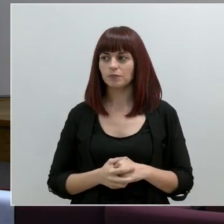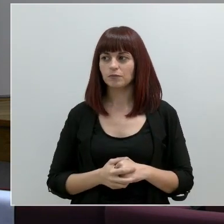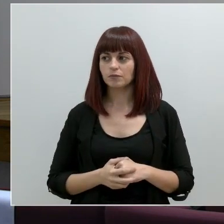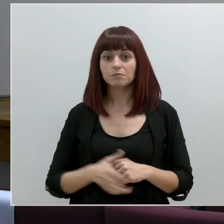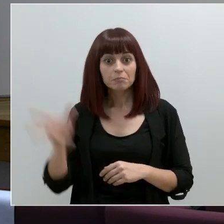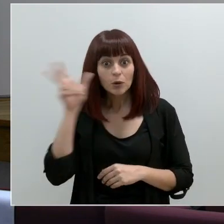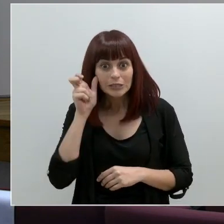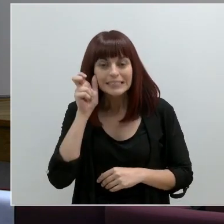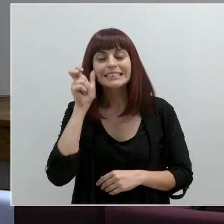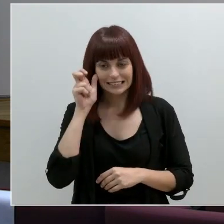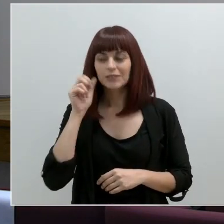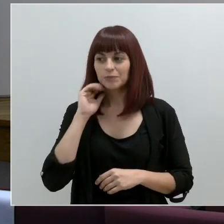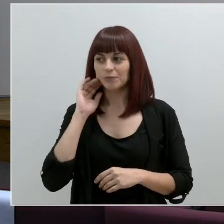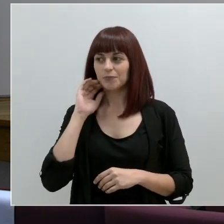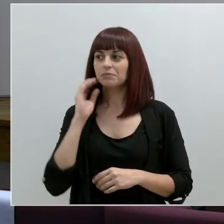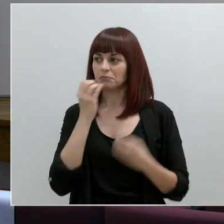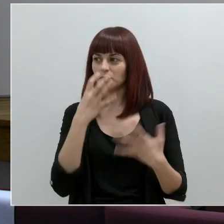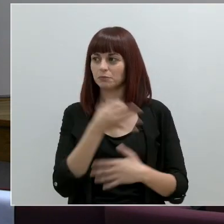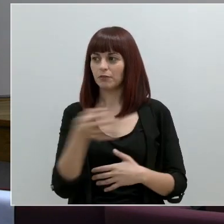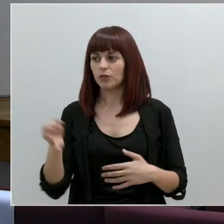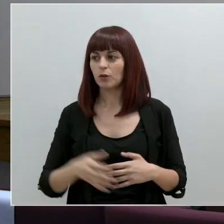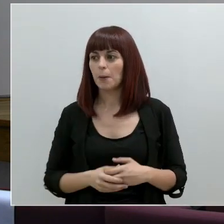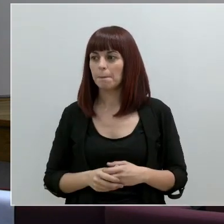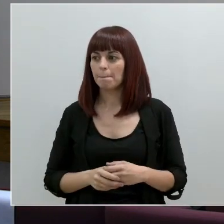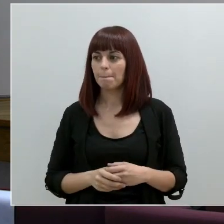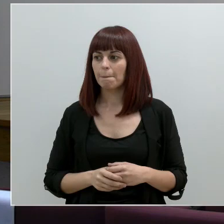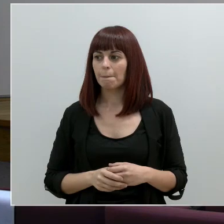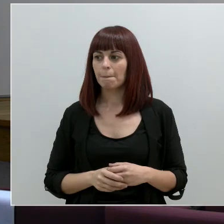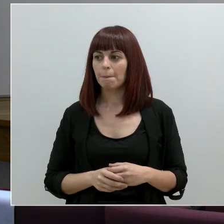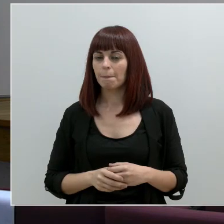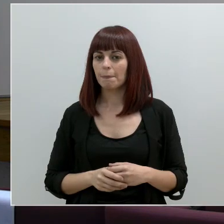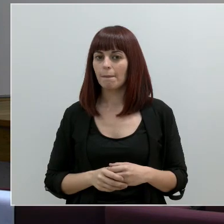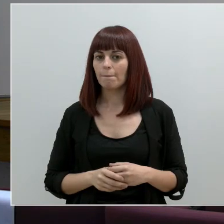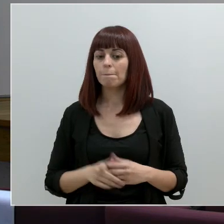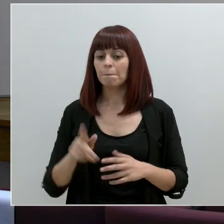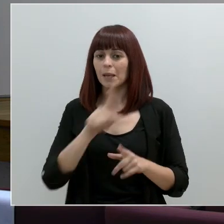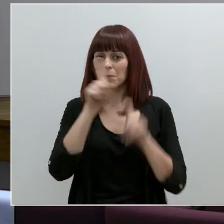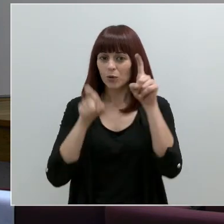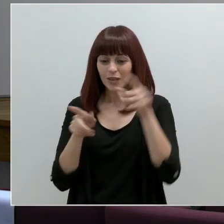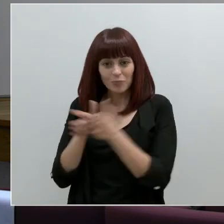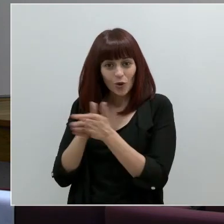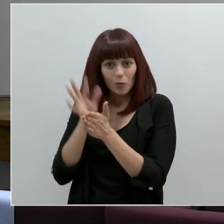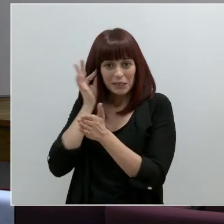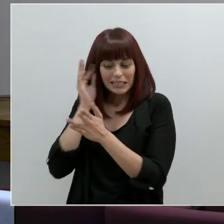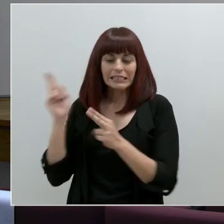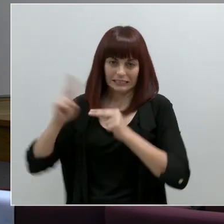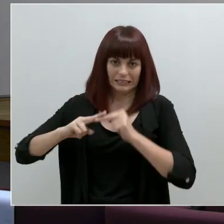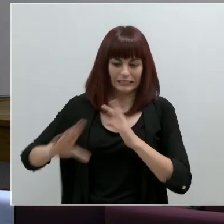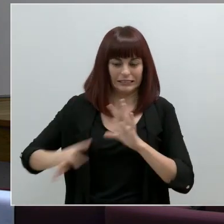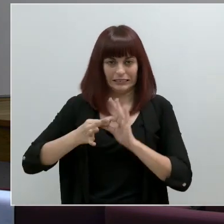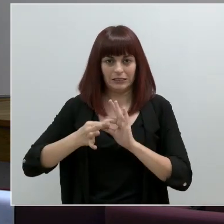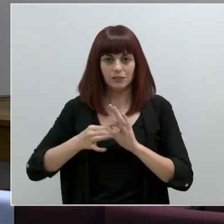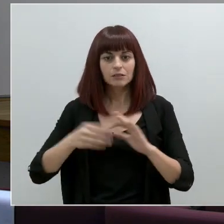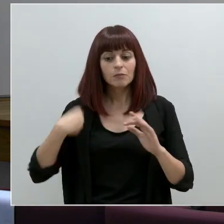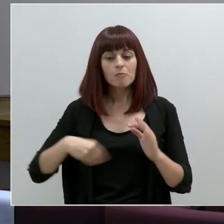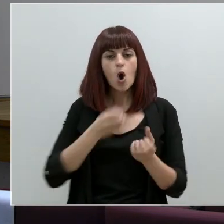¿Sí me oye? Sí. Perfecto. Sí, enlazando un poco con la pregunta de la compañera allí y su comentario